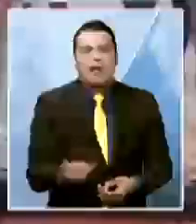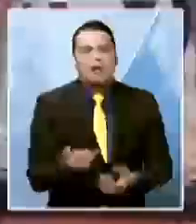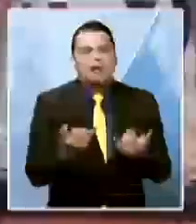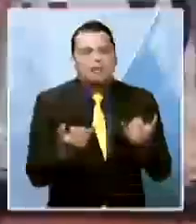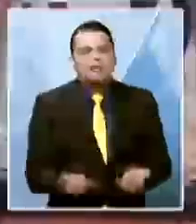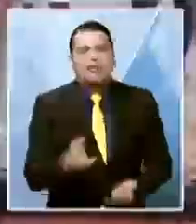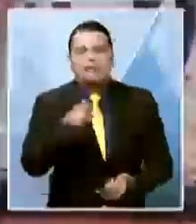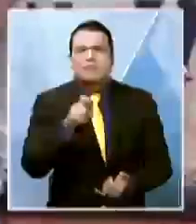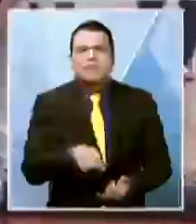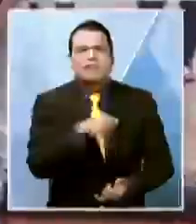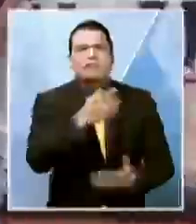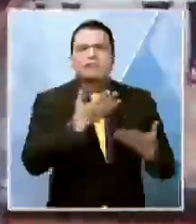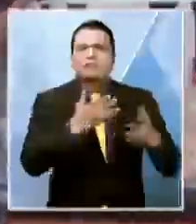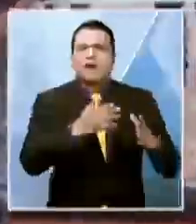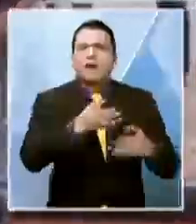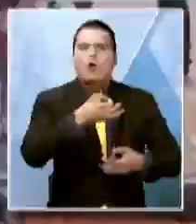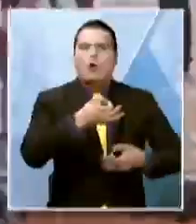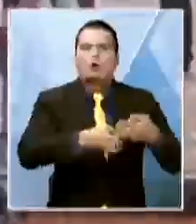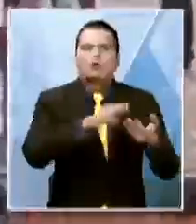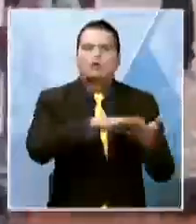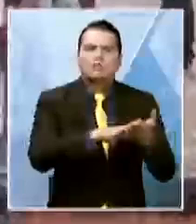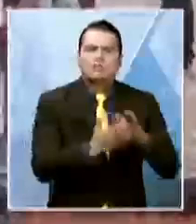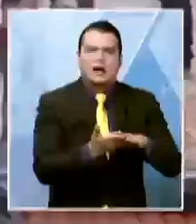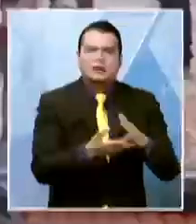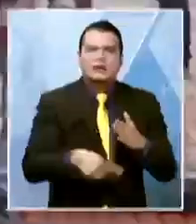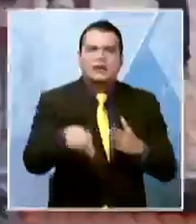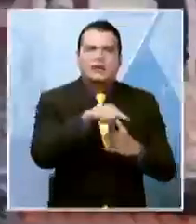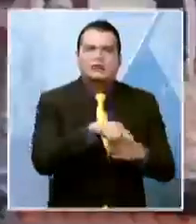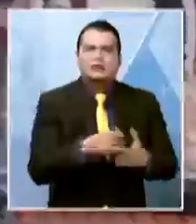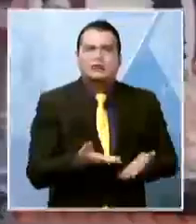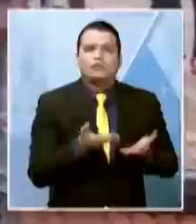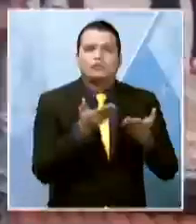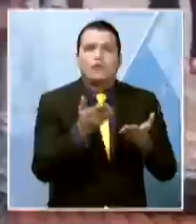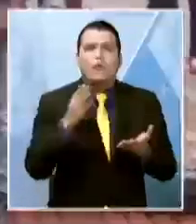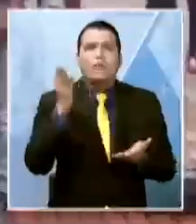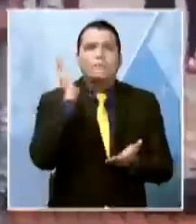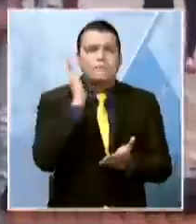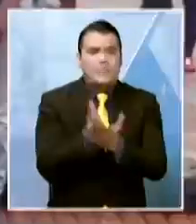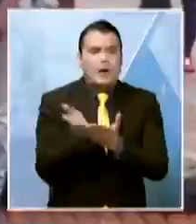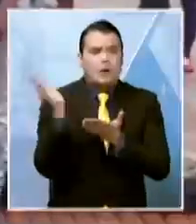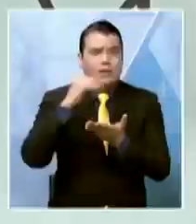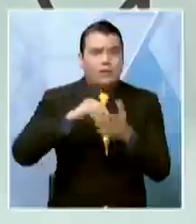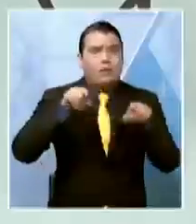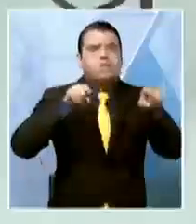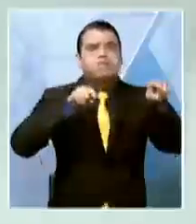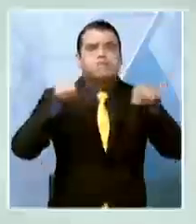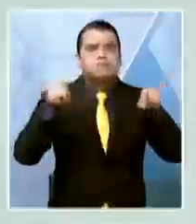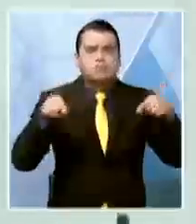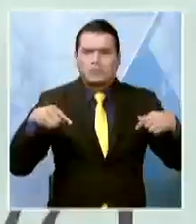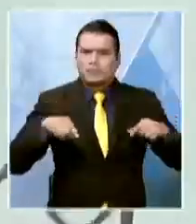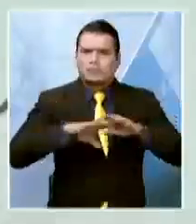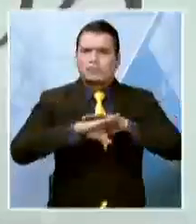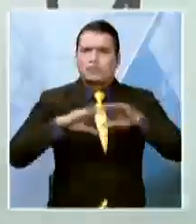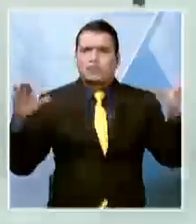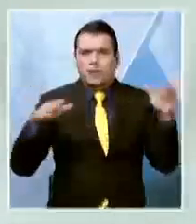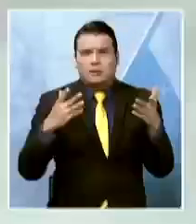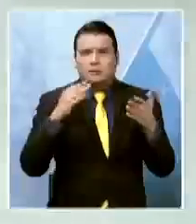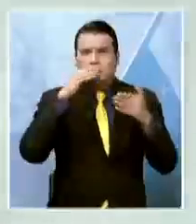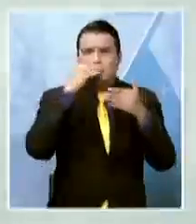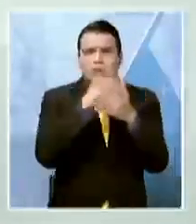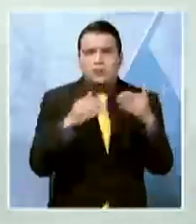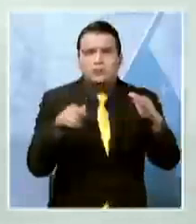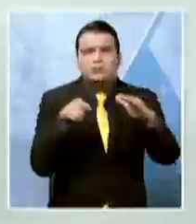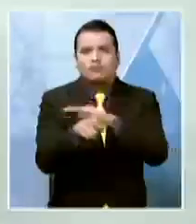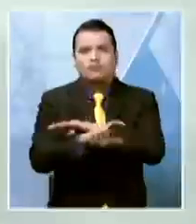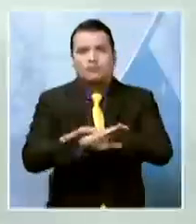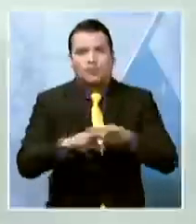impune. Esto que pasó con estos niños no puede repetirse en otra parte con ningún otro niño. Queremos que se